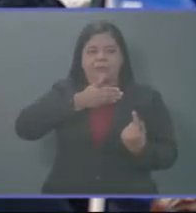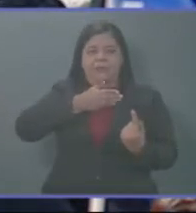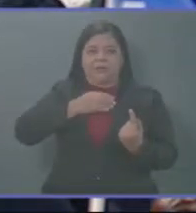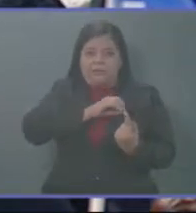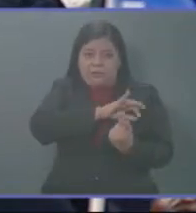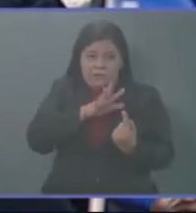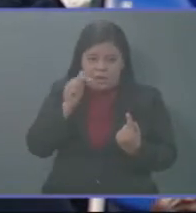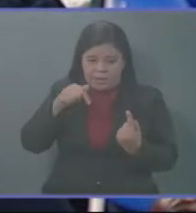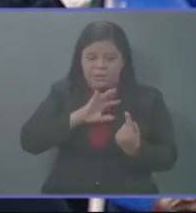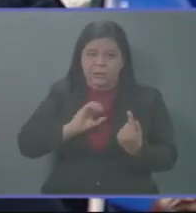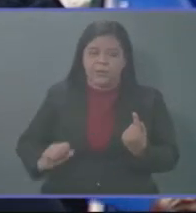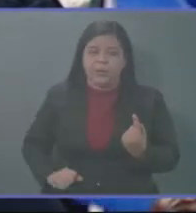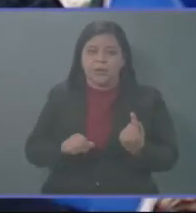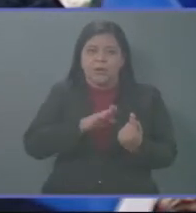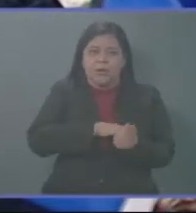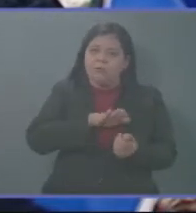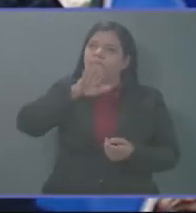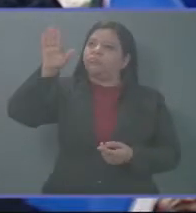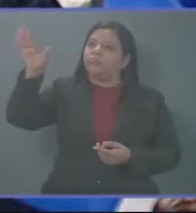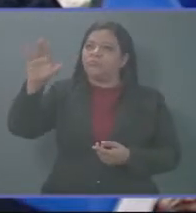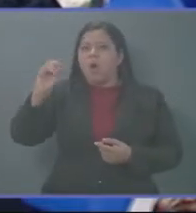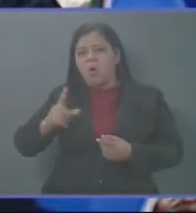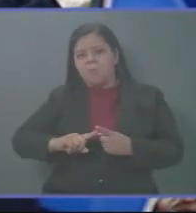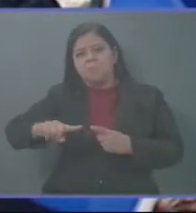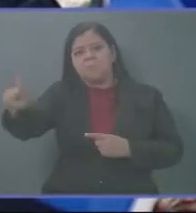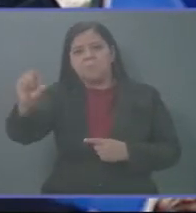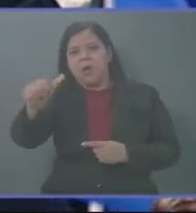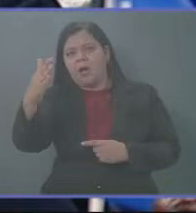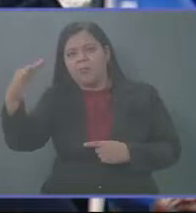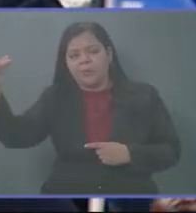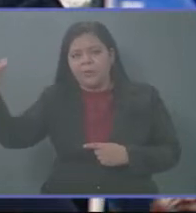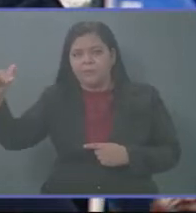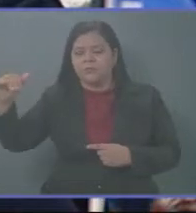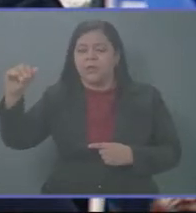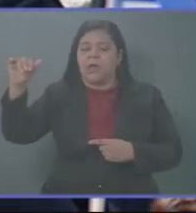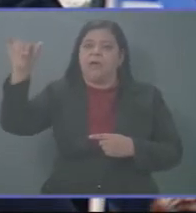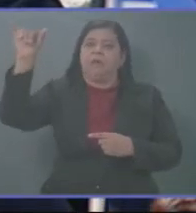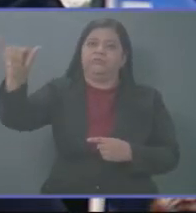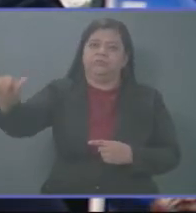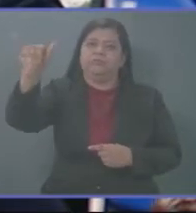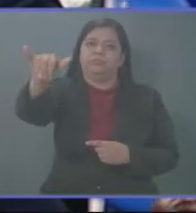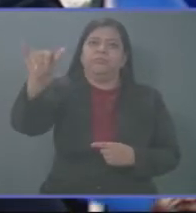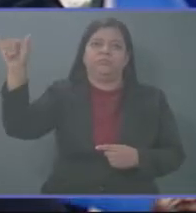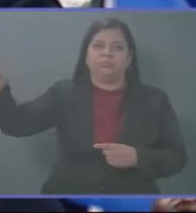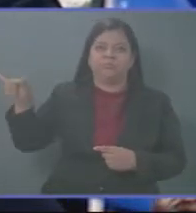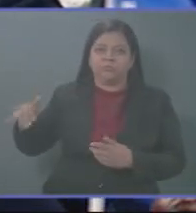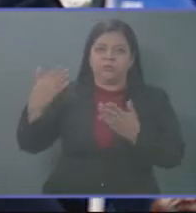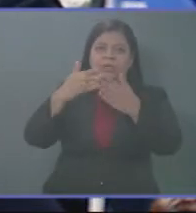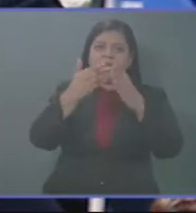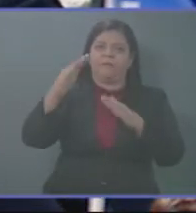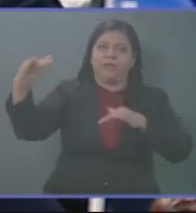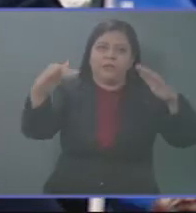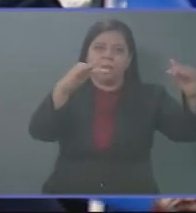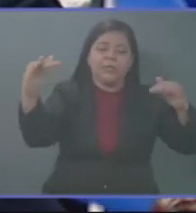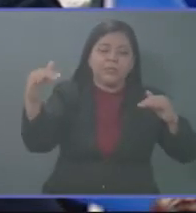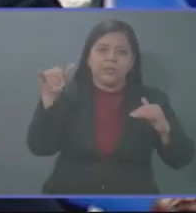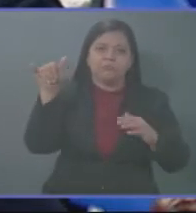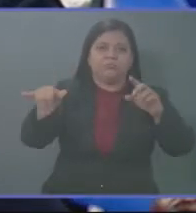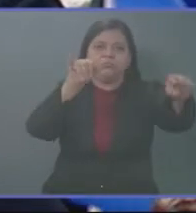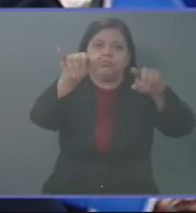exterior en el marco de esta pandemia, pues eso, el Estado